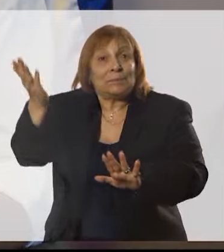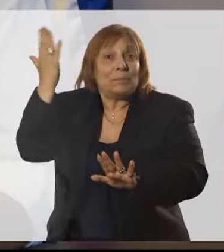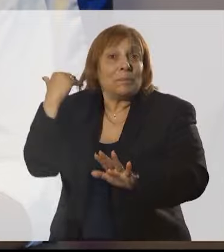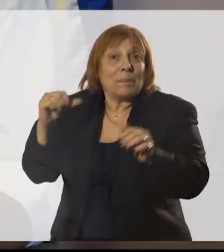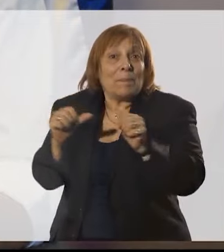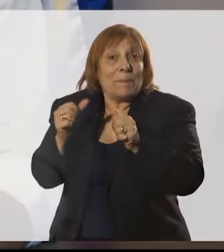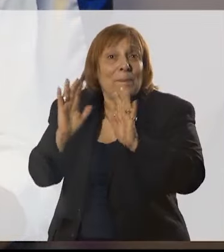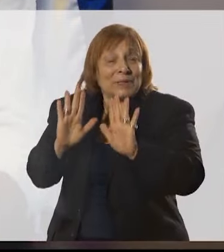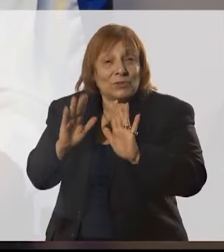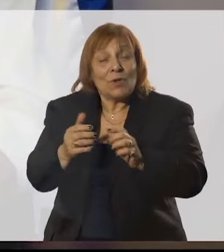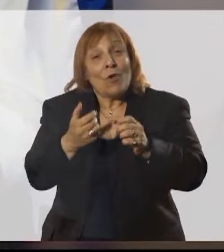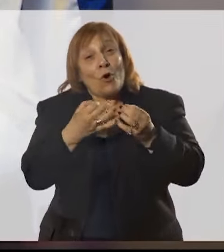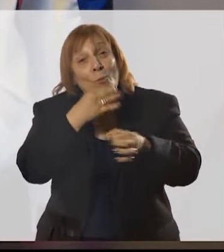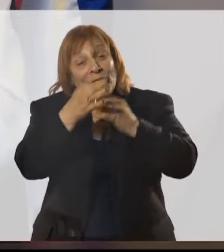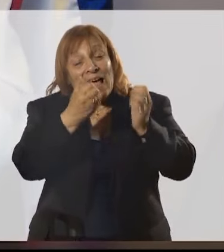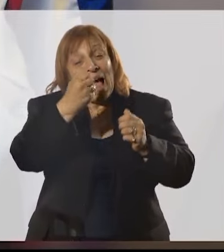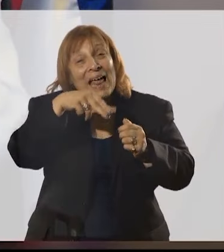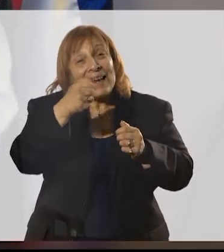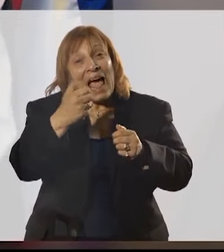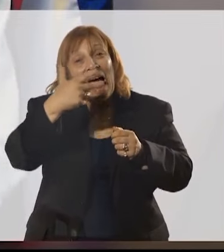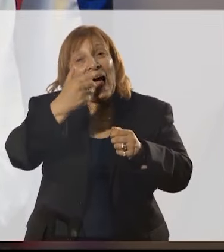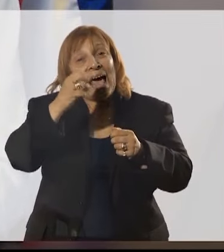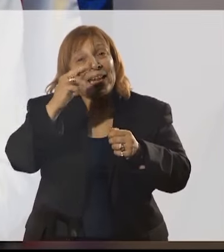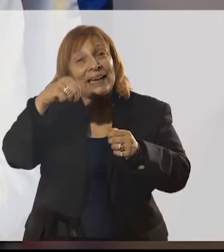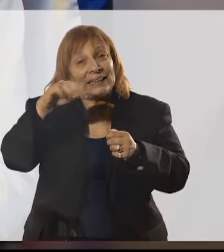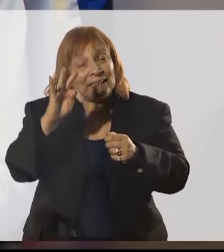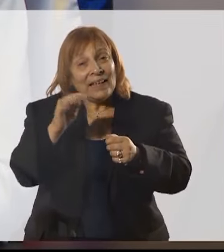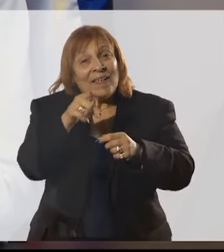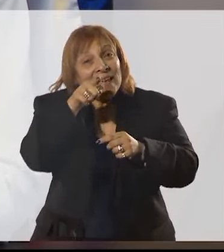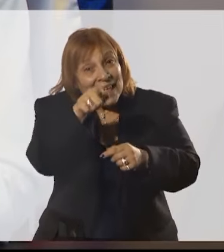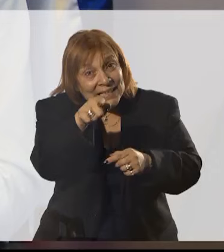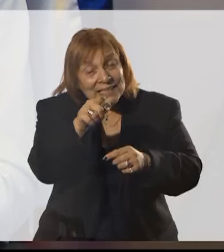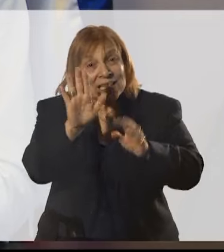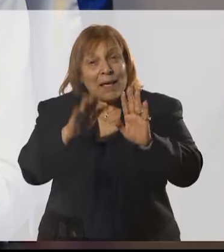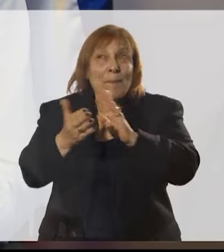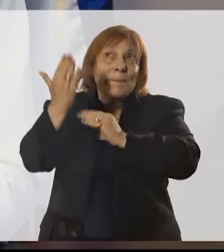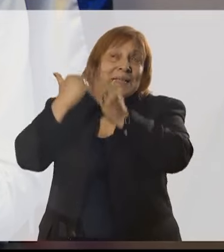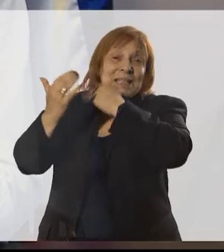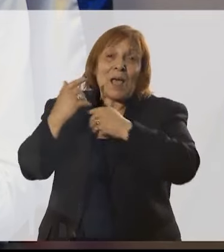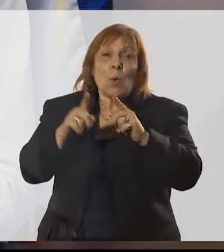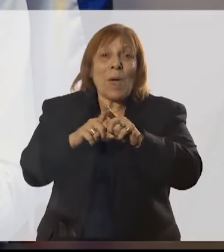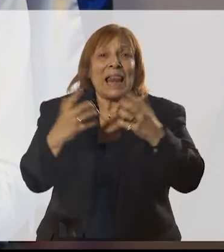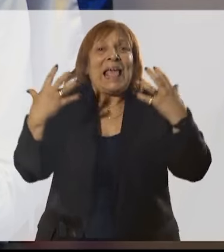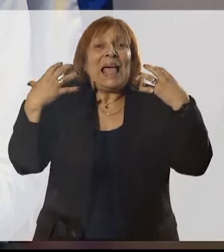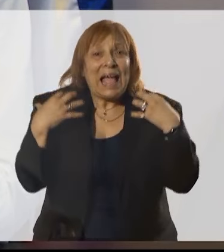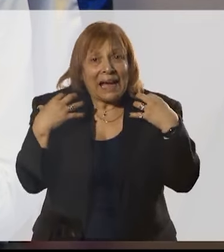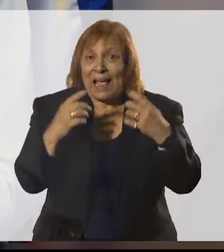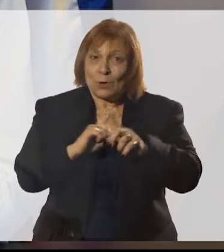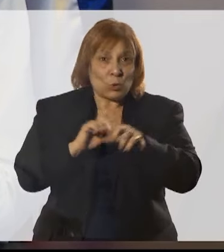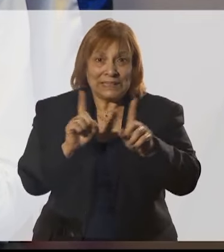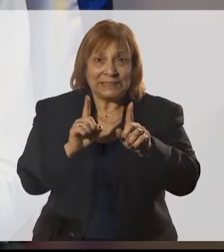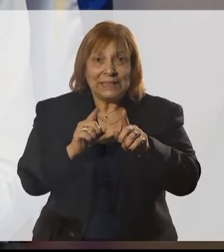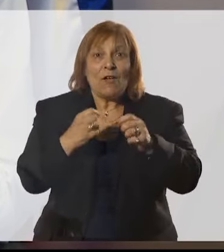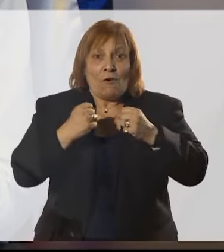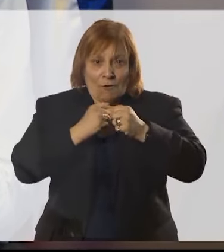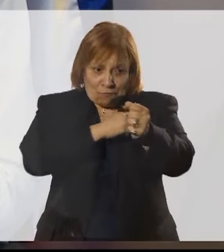como es pero como decía hann arent ese pasado no es una carga sino una fuerza hacia